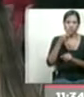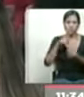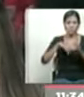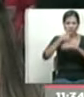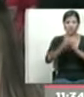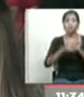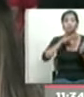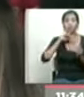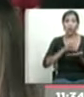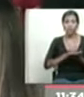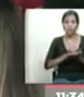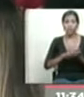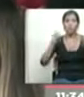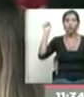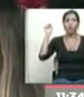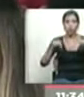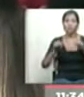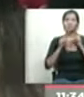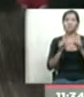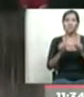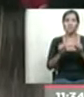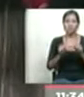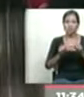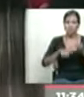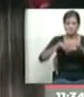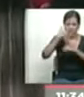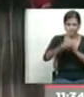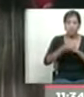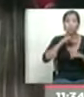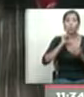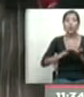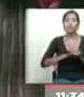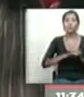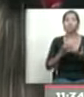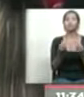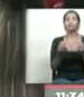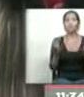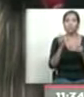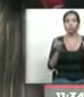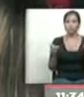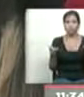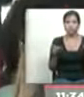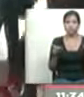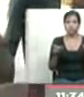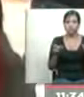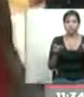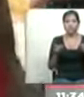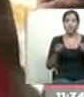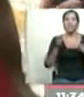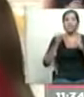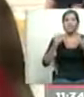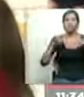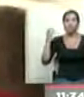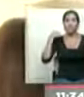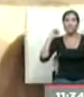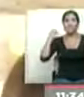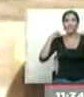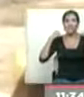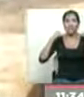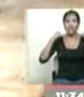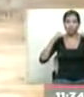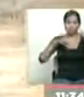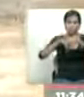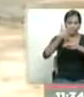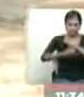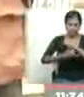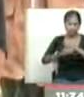hoy siguen planificando la muerte de muchos, que incluso planificaron la muerte del presidente de la República,